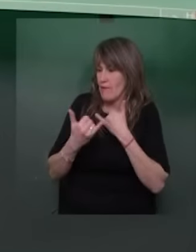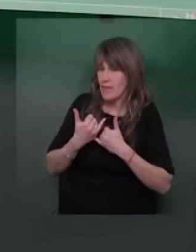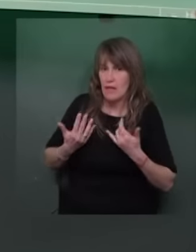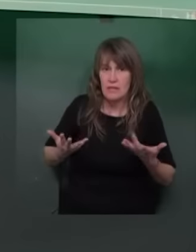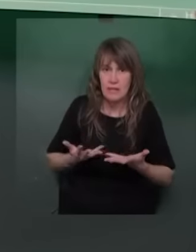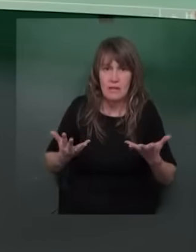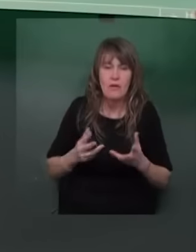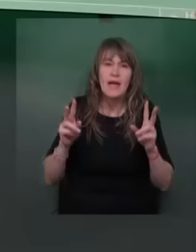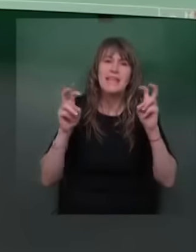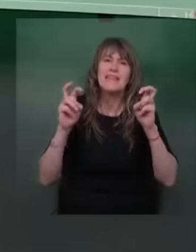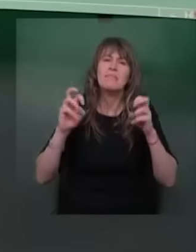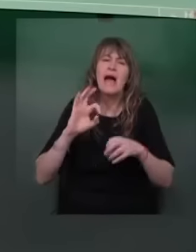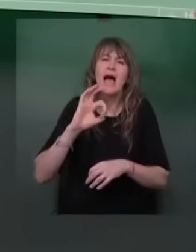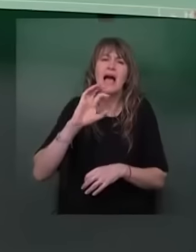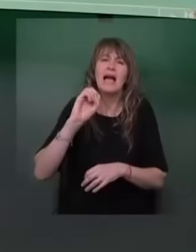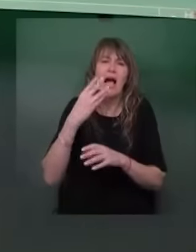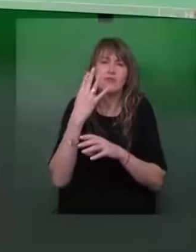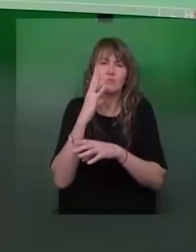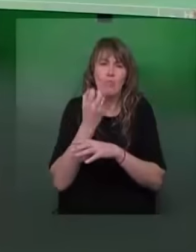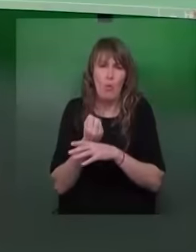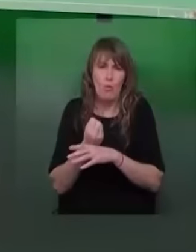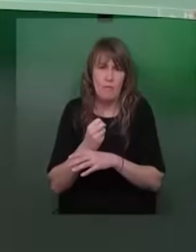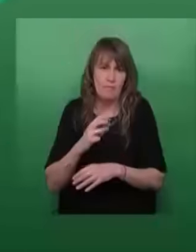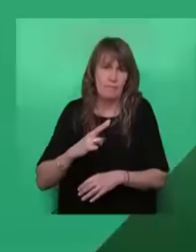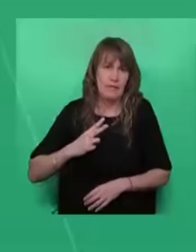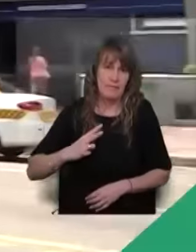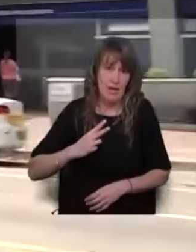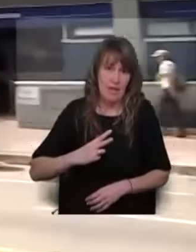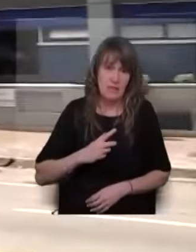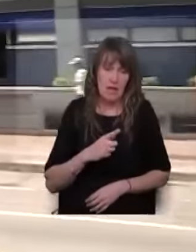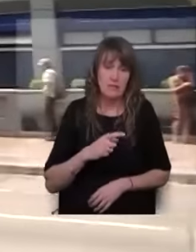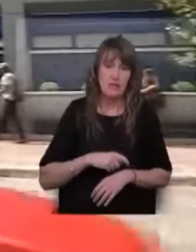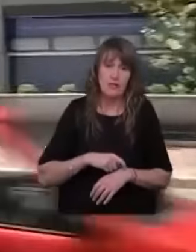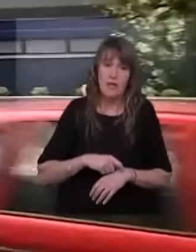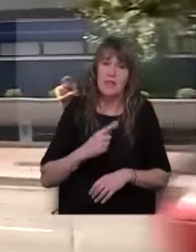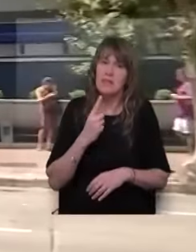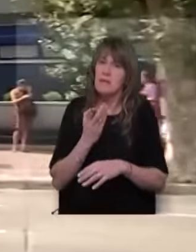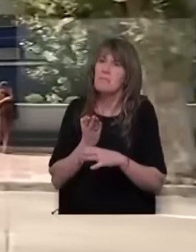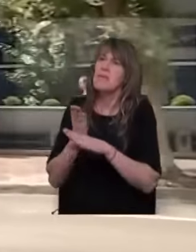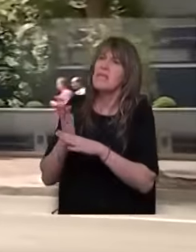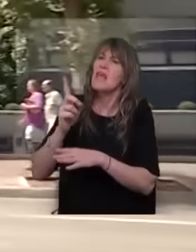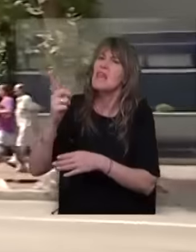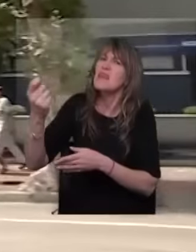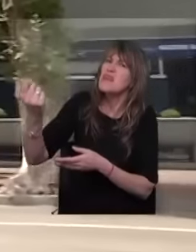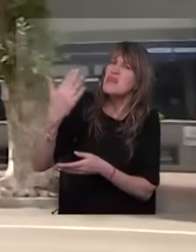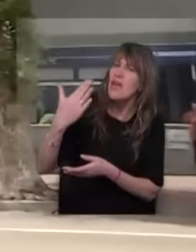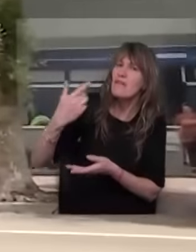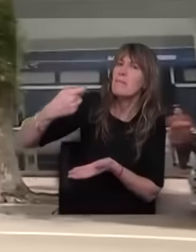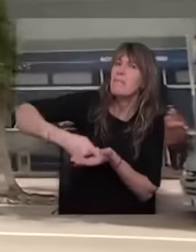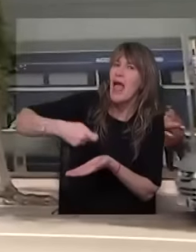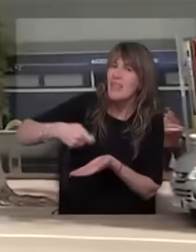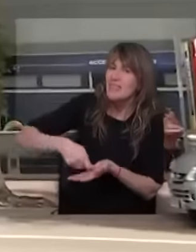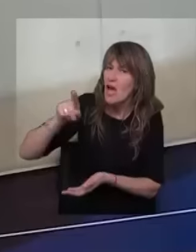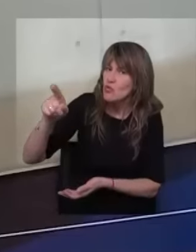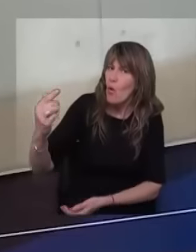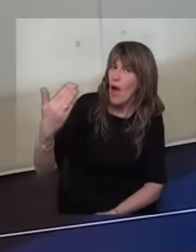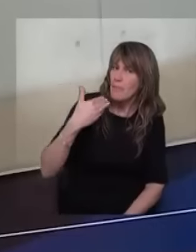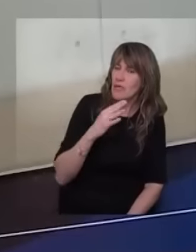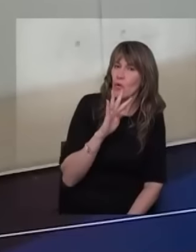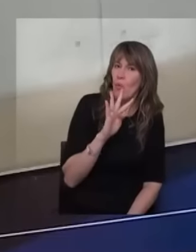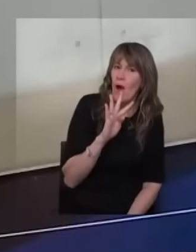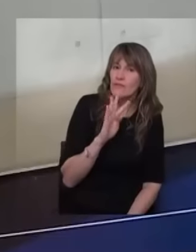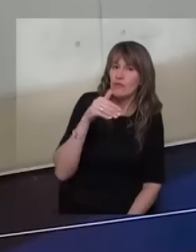situación de casmu porque justamente esta mutualista casmu le reclamó a as que pague una presunta deuda de 4 millones